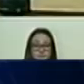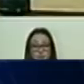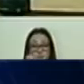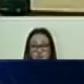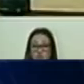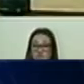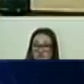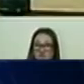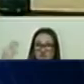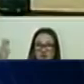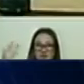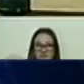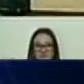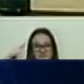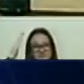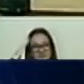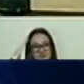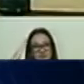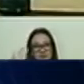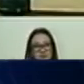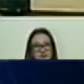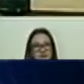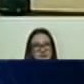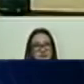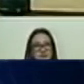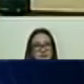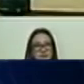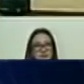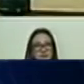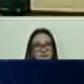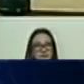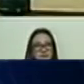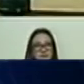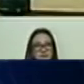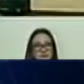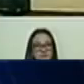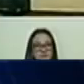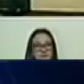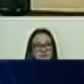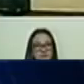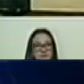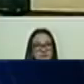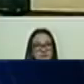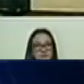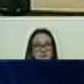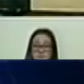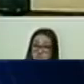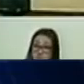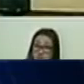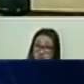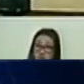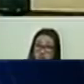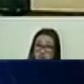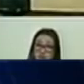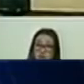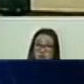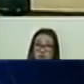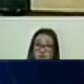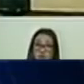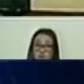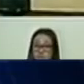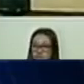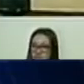sabemos, porque yo viví en una etapa, sabemos que es chévere ir para acá y